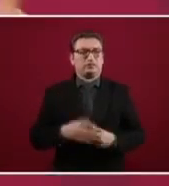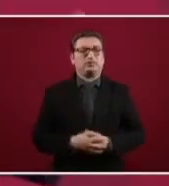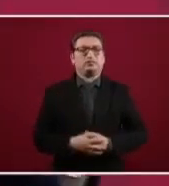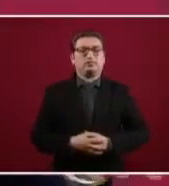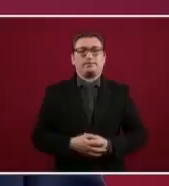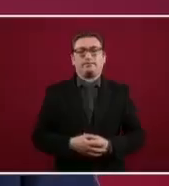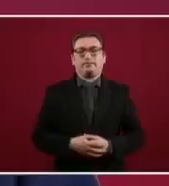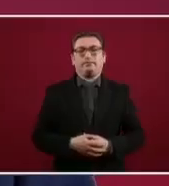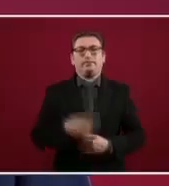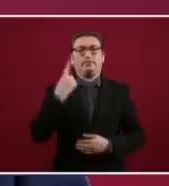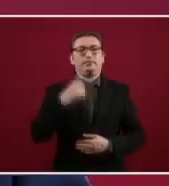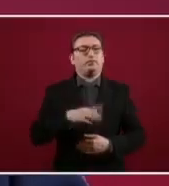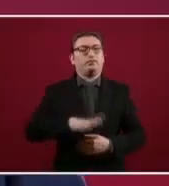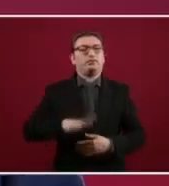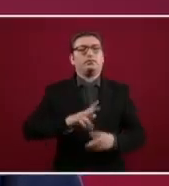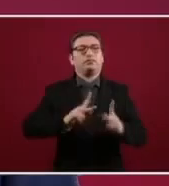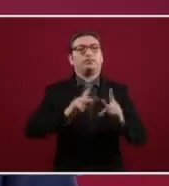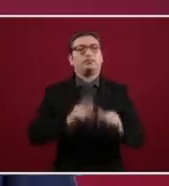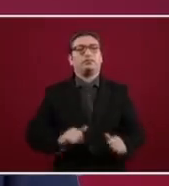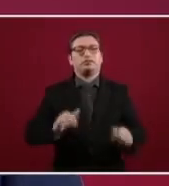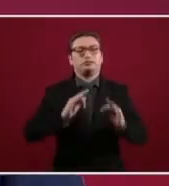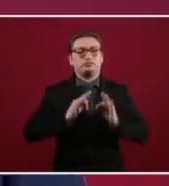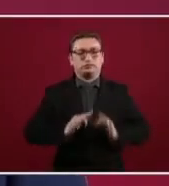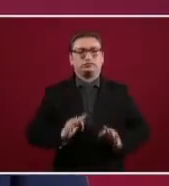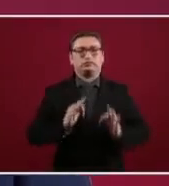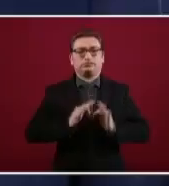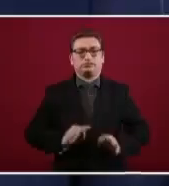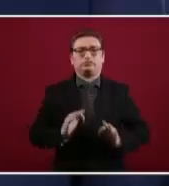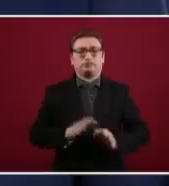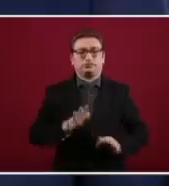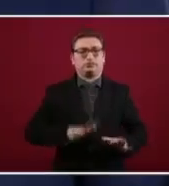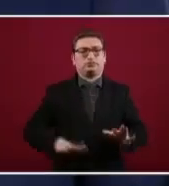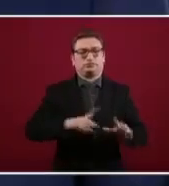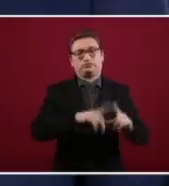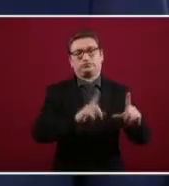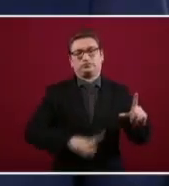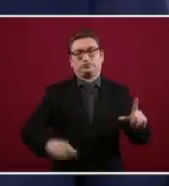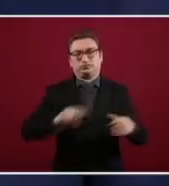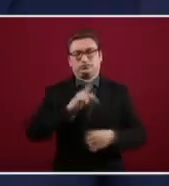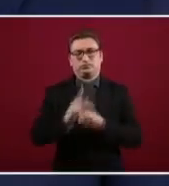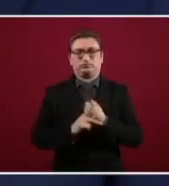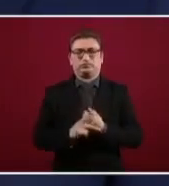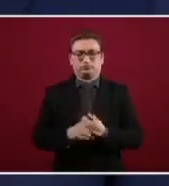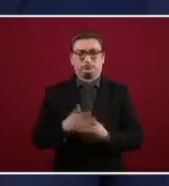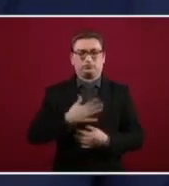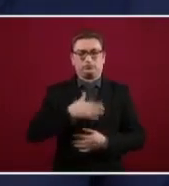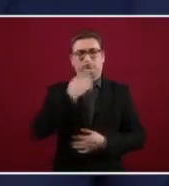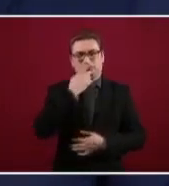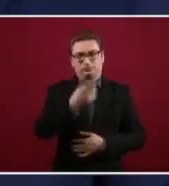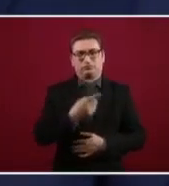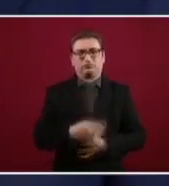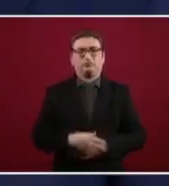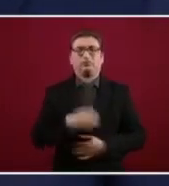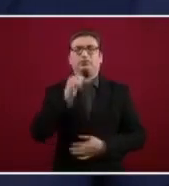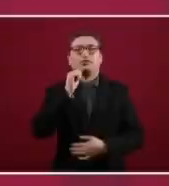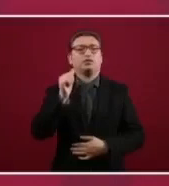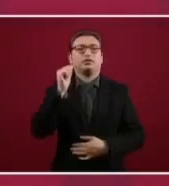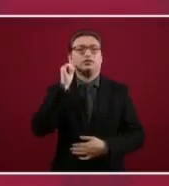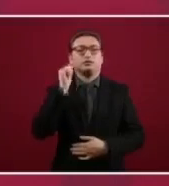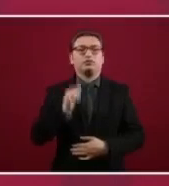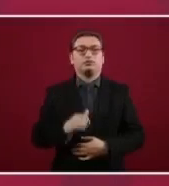haya paz a que haya tranquilidad en el país después de decir que ayer